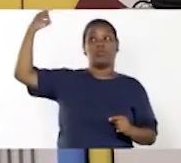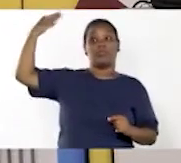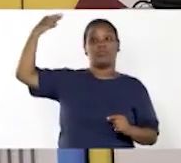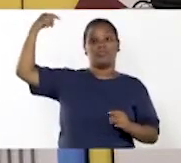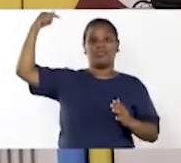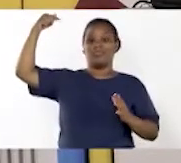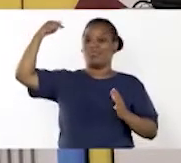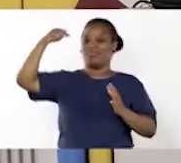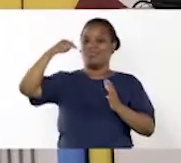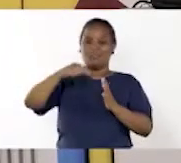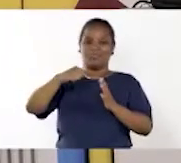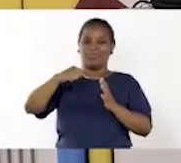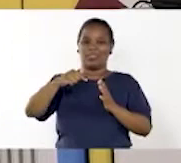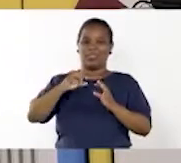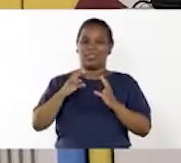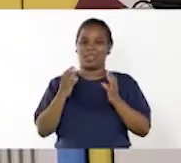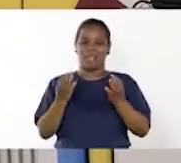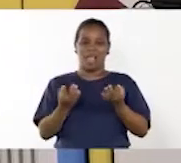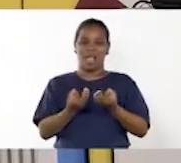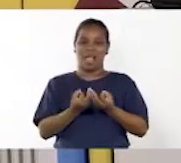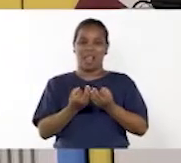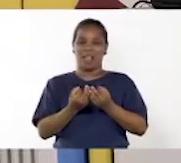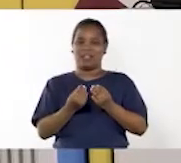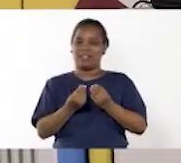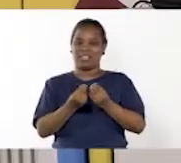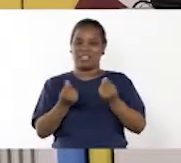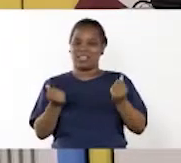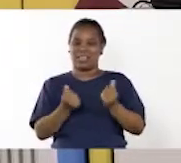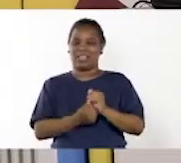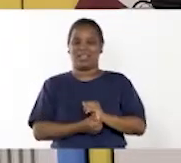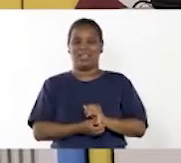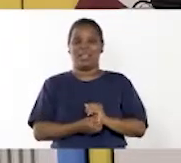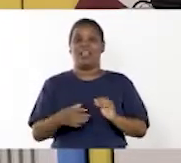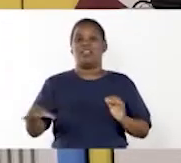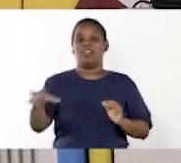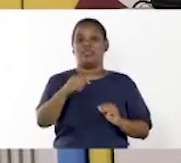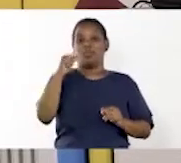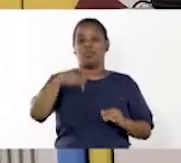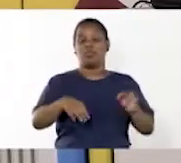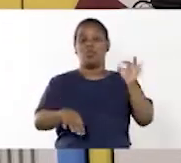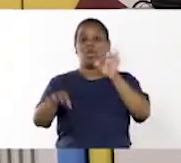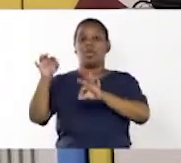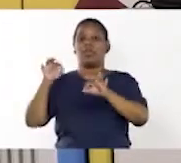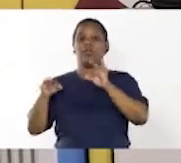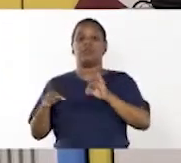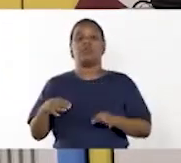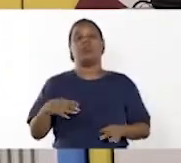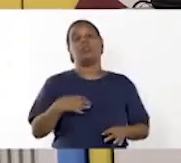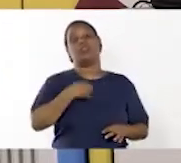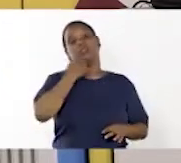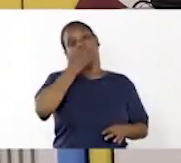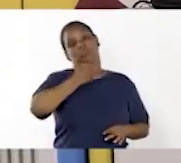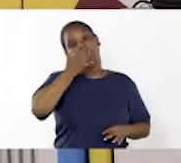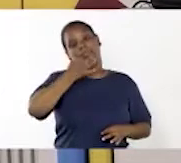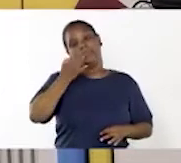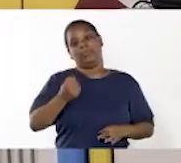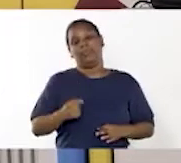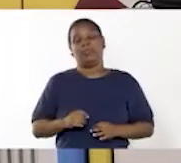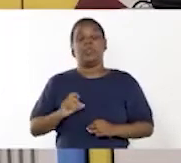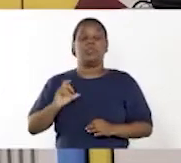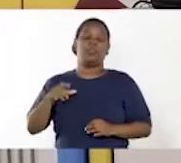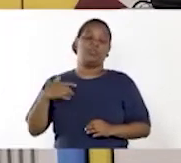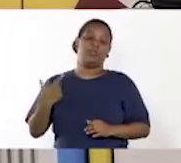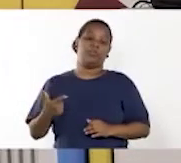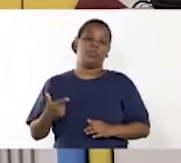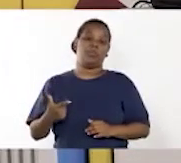llegan perpendicularmente, no llegan de forma directa. De todos estos elementos debemos estar haciendo referencia cuando